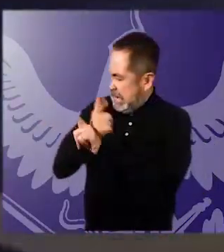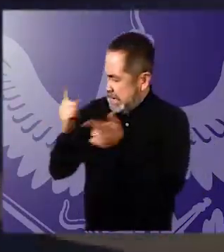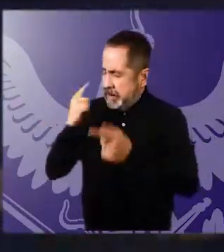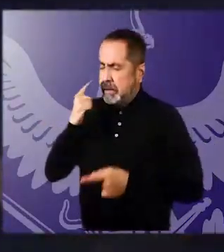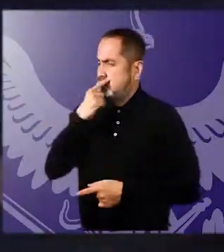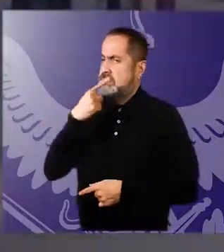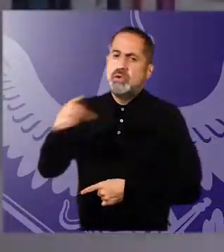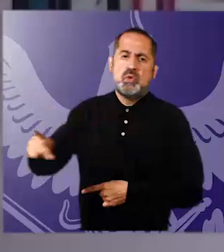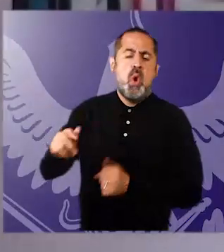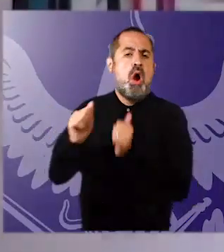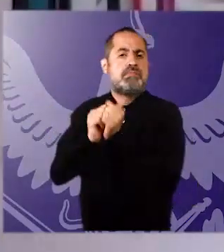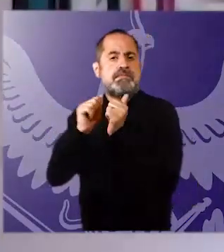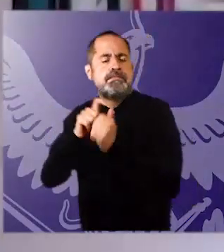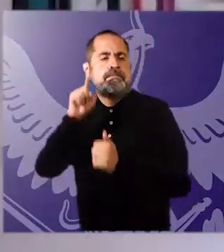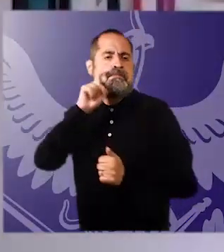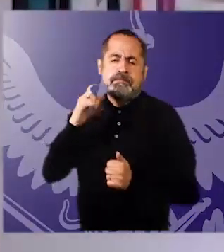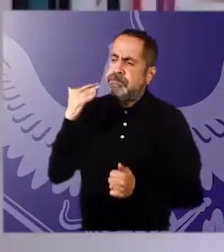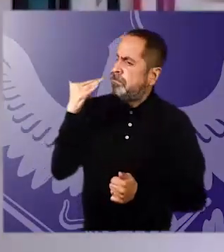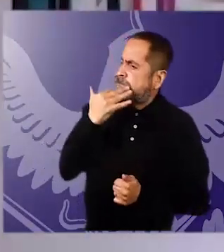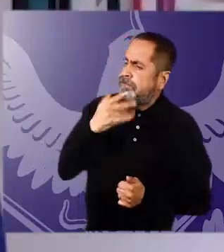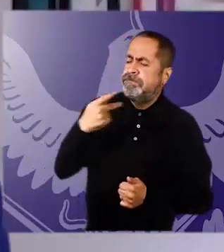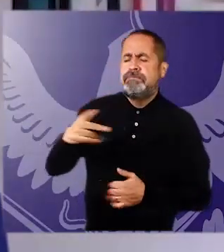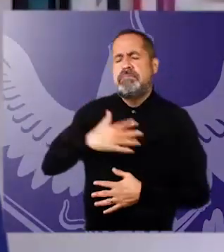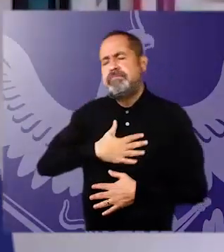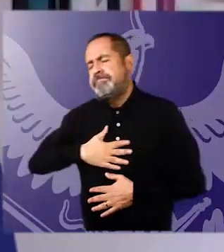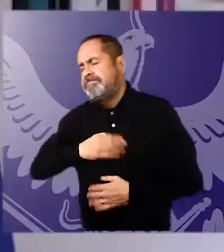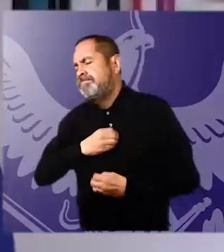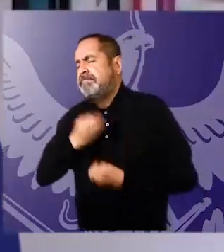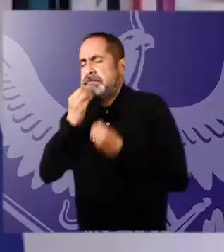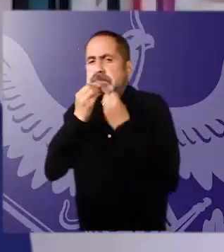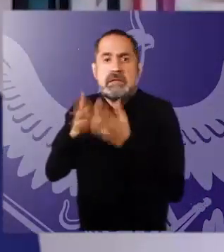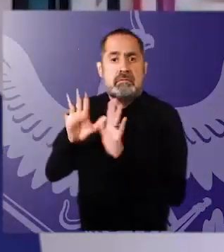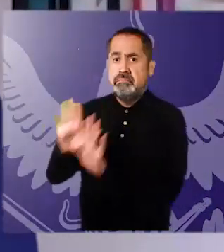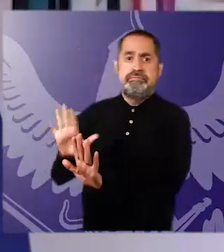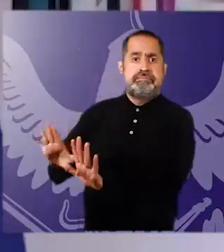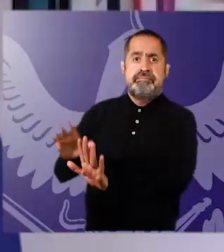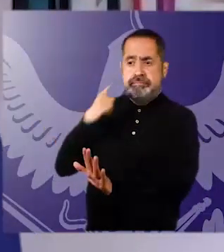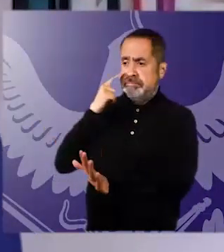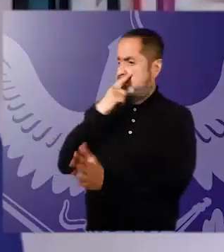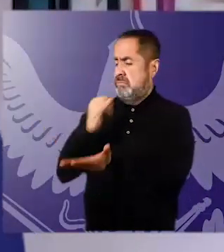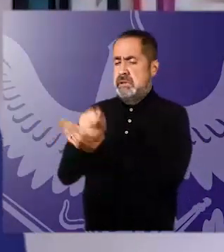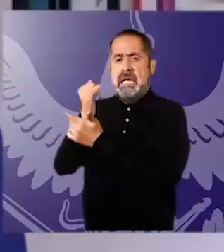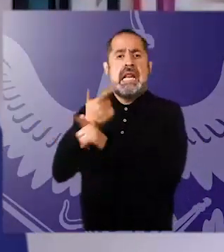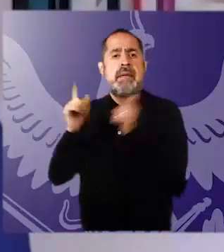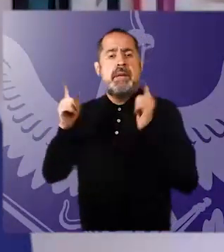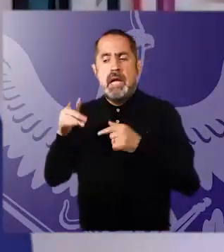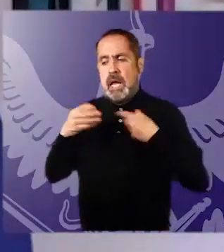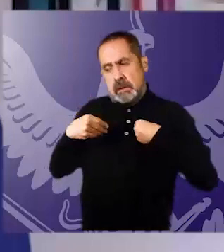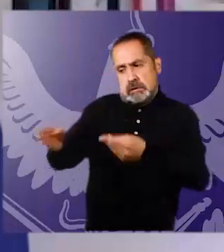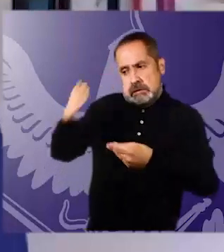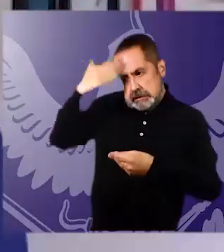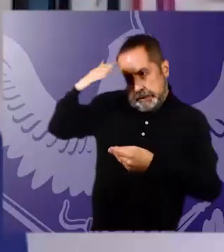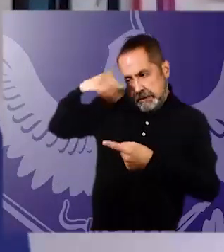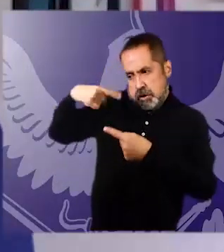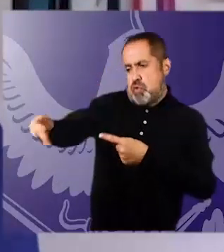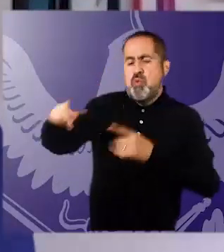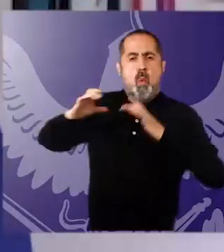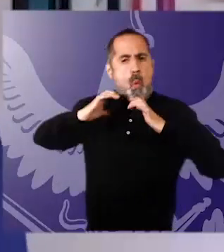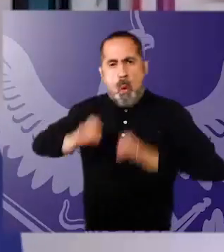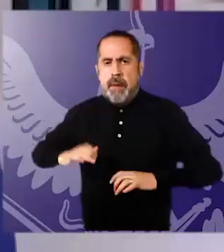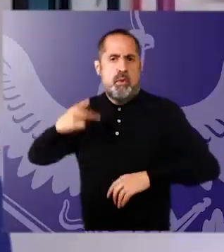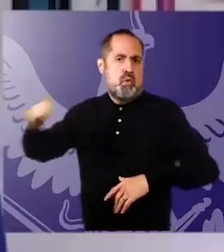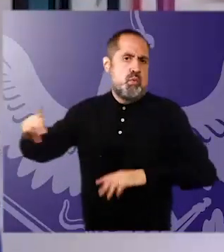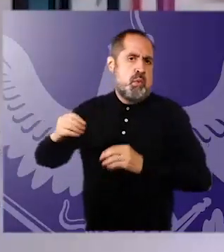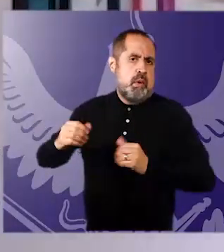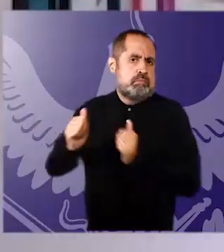a ejercer y disfrutar una vida sexual placentera, a decidir de forma libre e informada sobre su